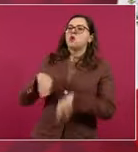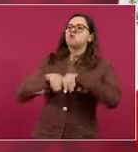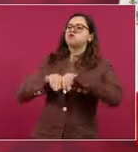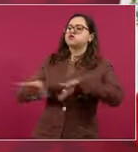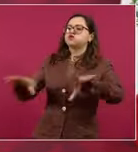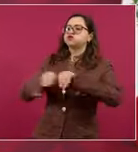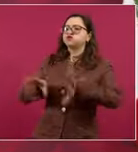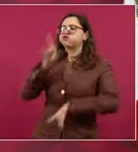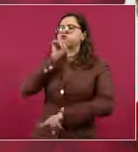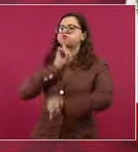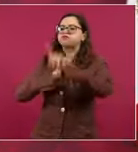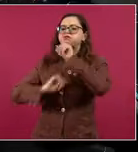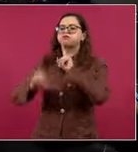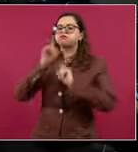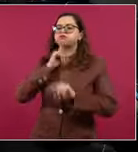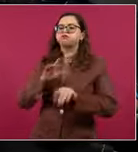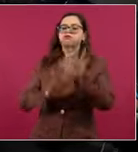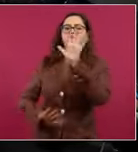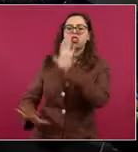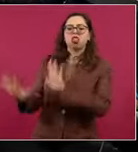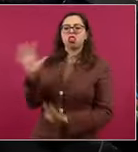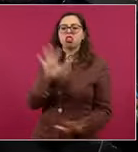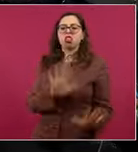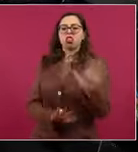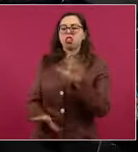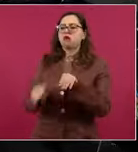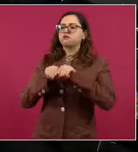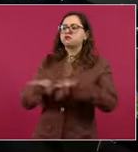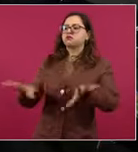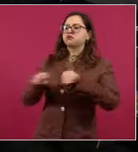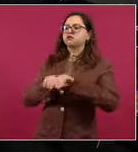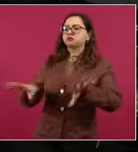porque se dedicaban a calumniar